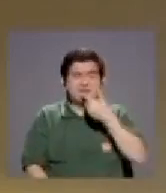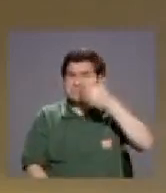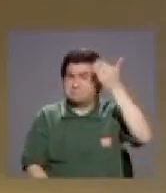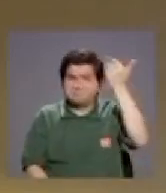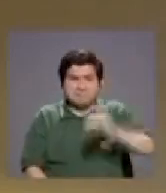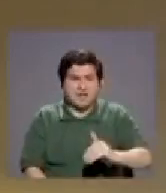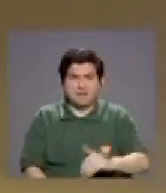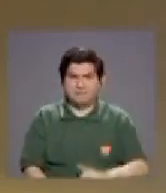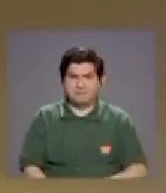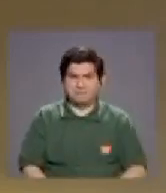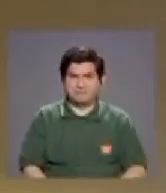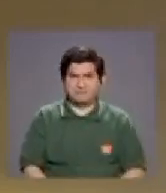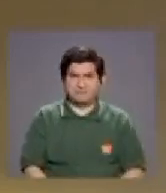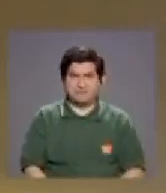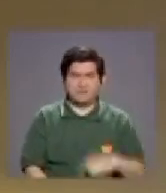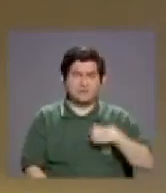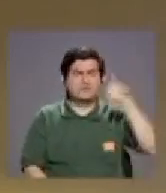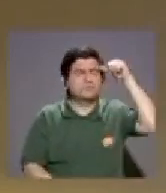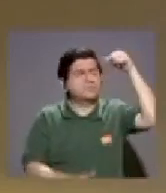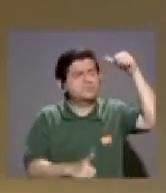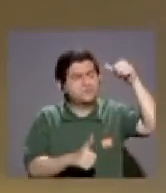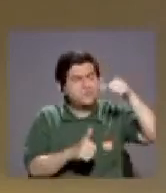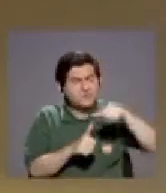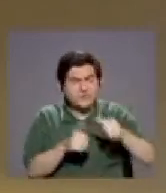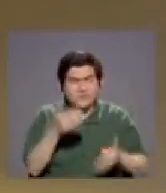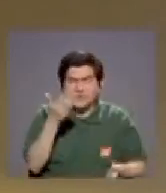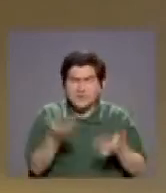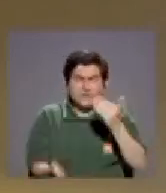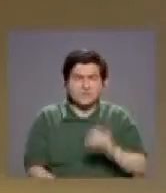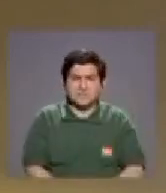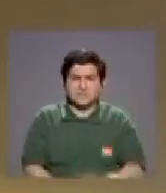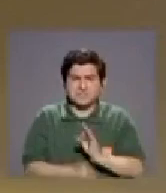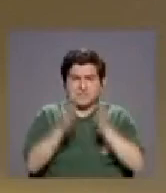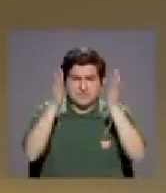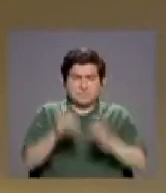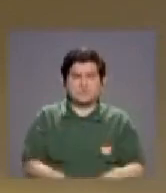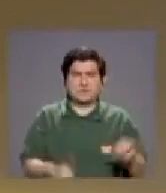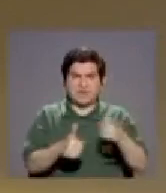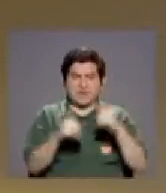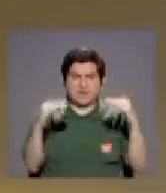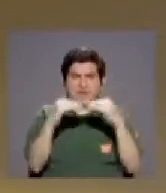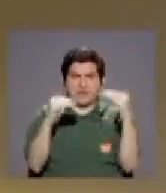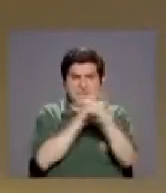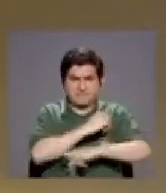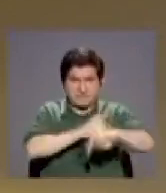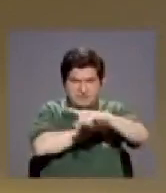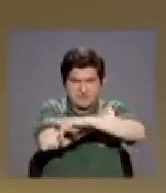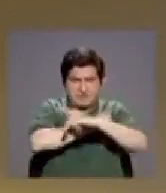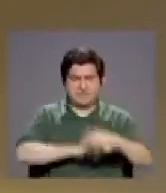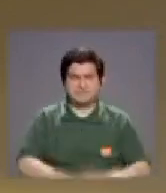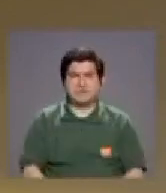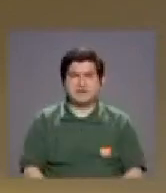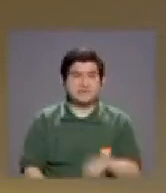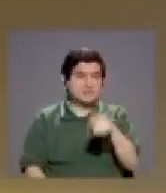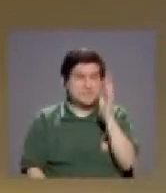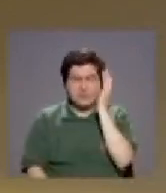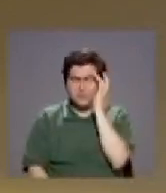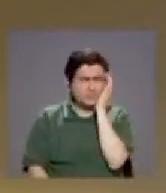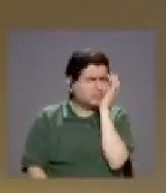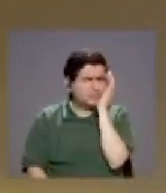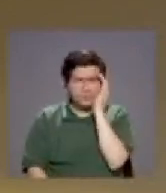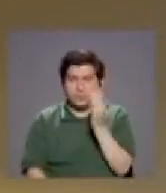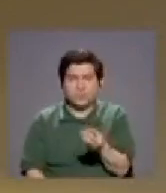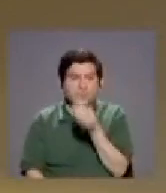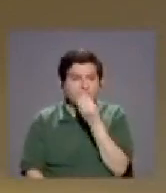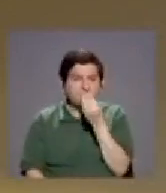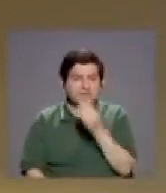deficientemente. Yo recuerdo a alguna funcionaria de primer nivel del país que se preocupaba mucho por la comida